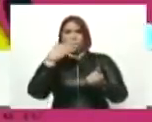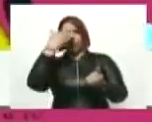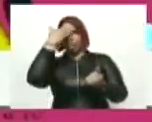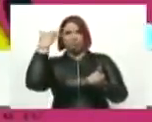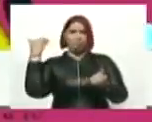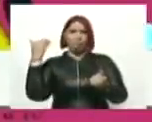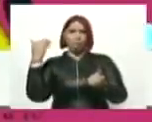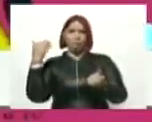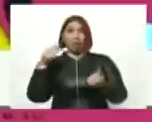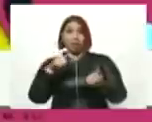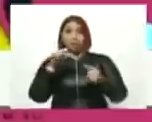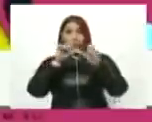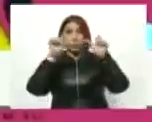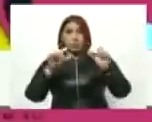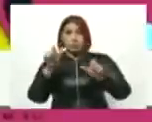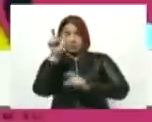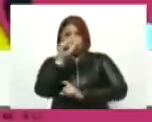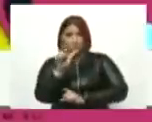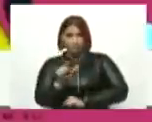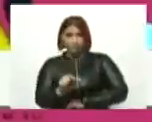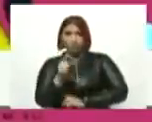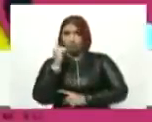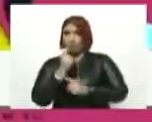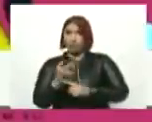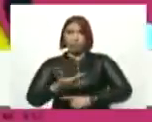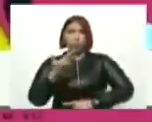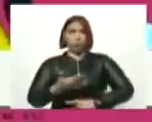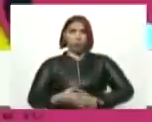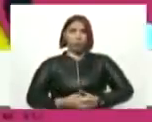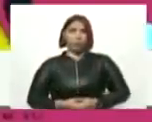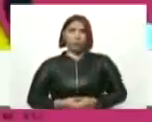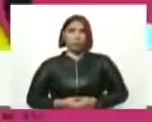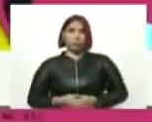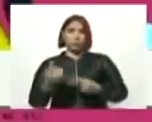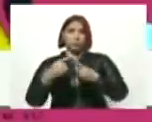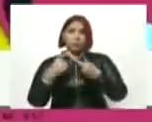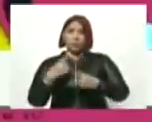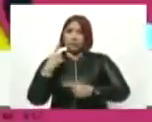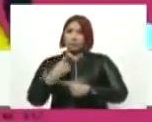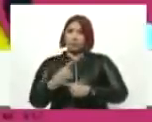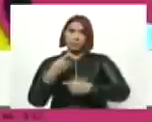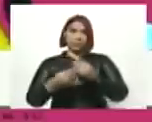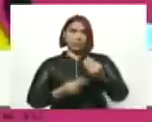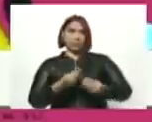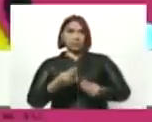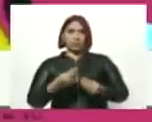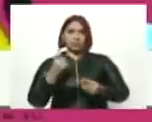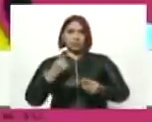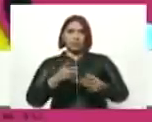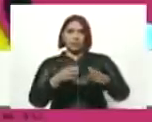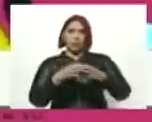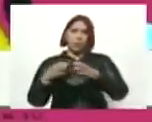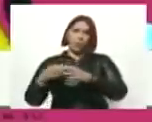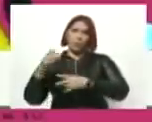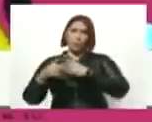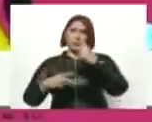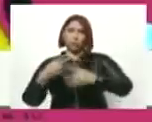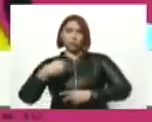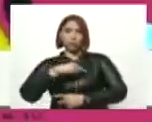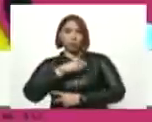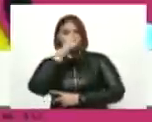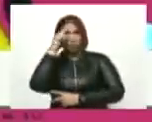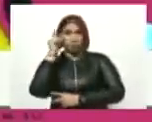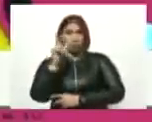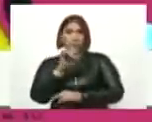medular, es un tema medular. Y una de las cosas que debería salir aquí debe ser brigadas de producción de nuestro partido.